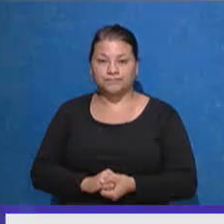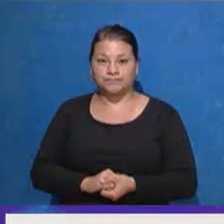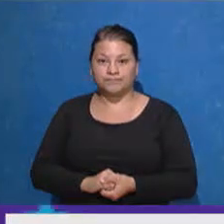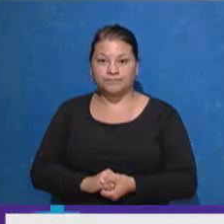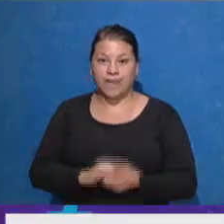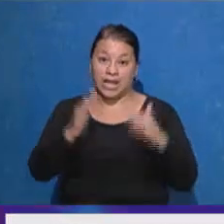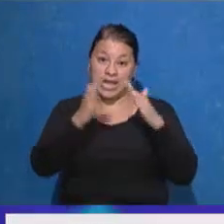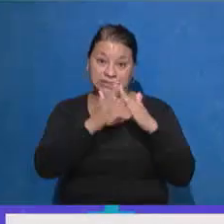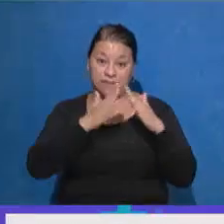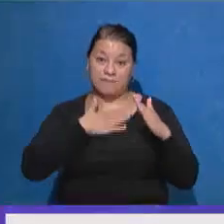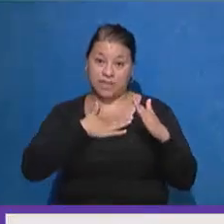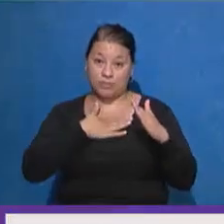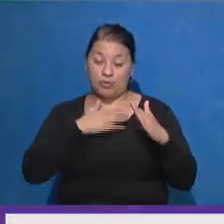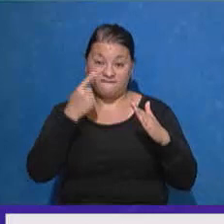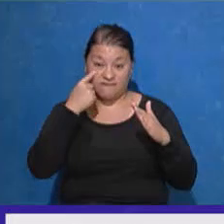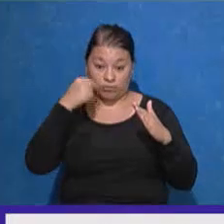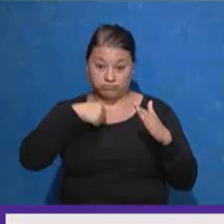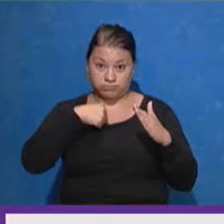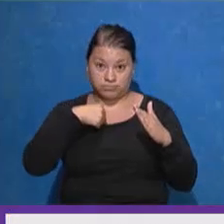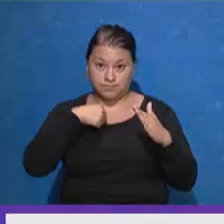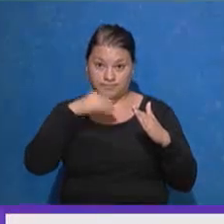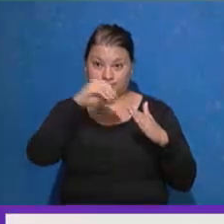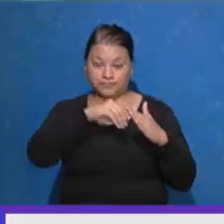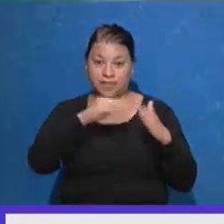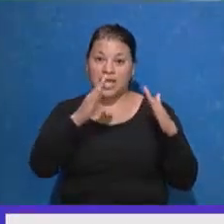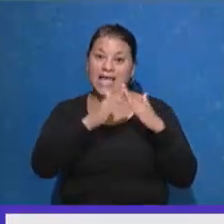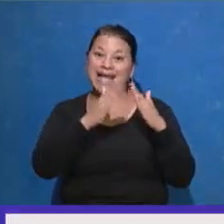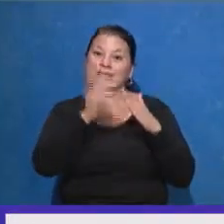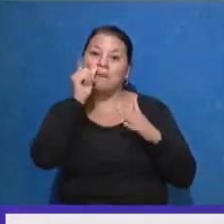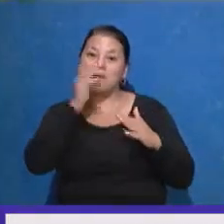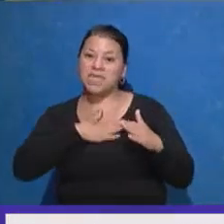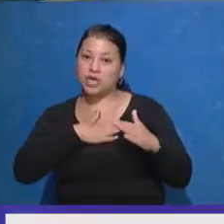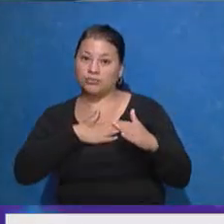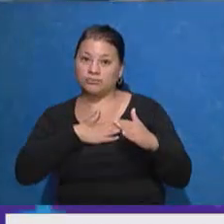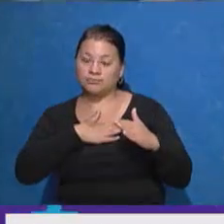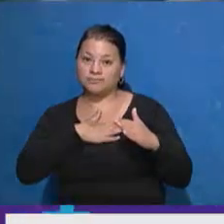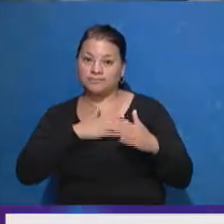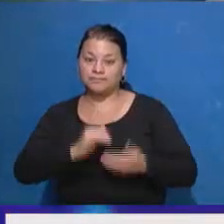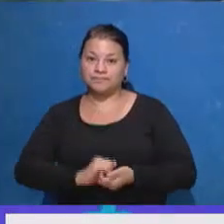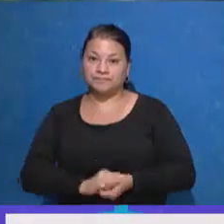Mi casa, donde yo vivo, es una casa de mi papá.